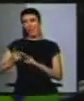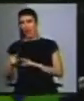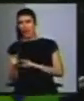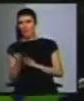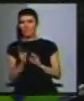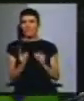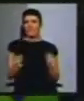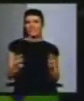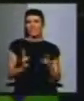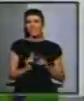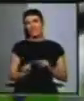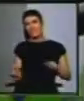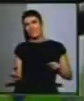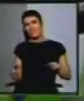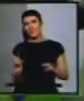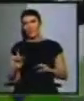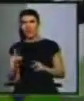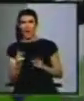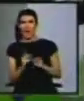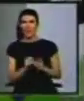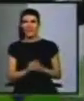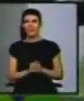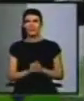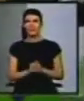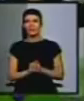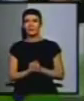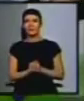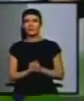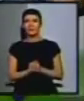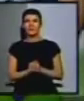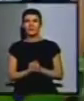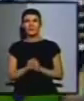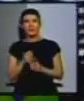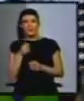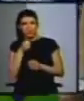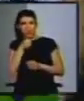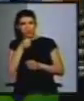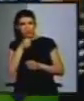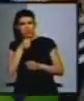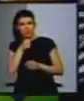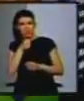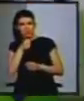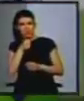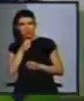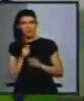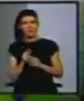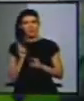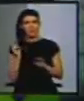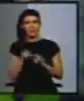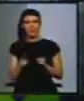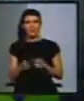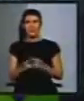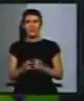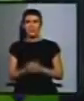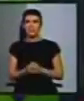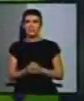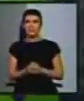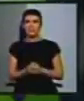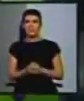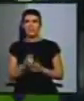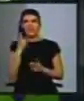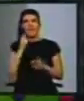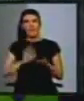sencillo, sencillo, doble. Pum, cha, cha, pum, cha, cha, pum, cha, cha, pum, cha, cha, pum, cha, cha, pum. Ahora